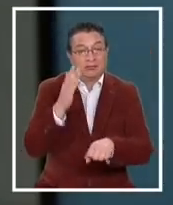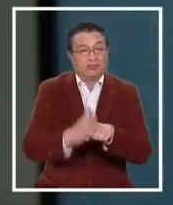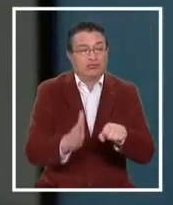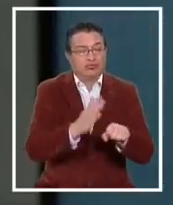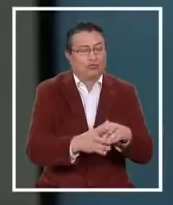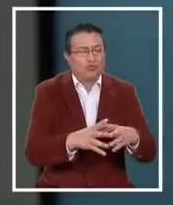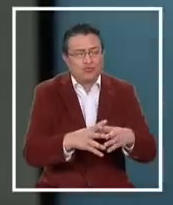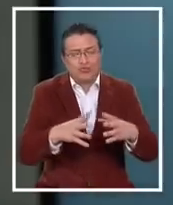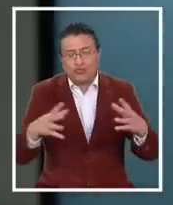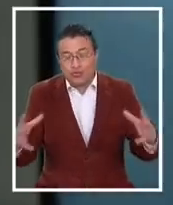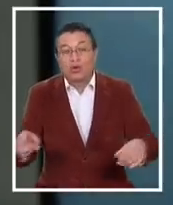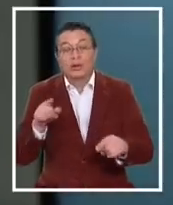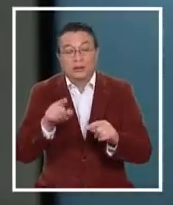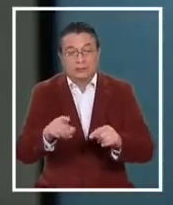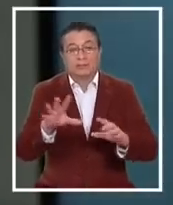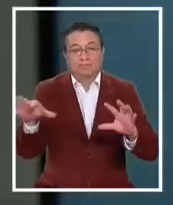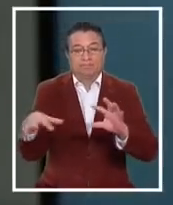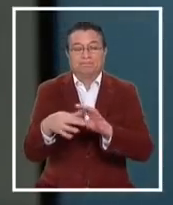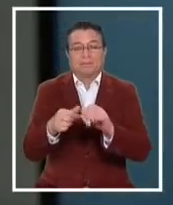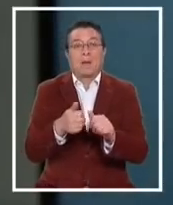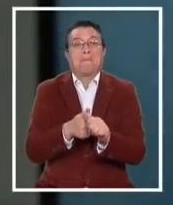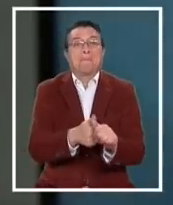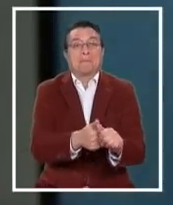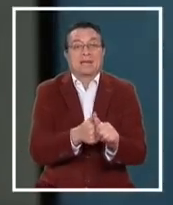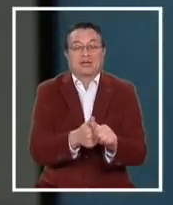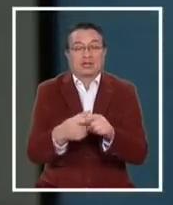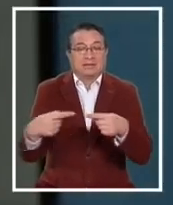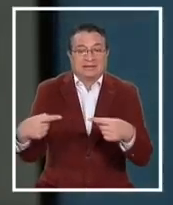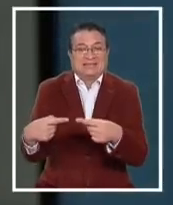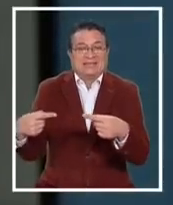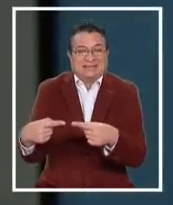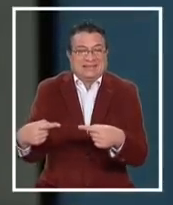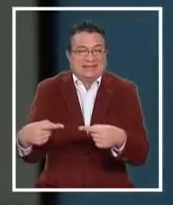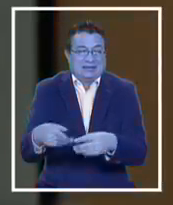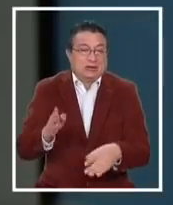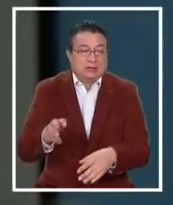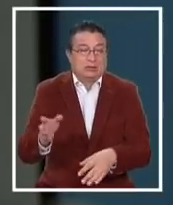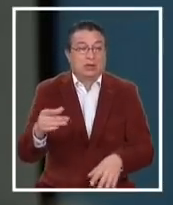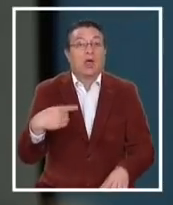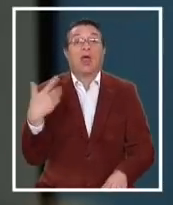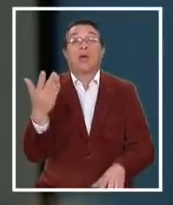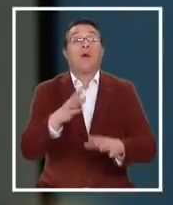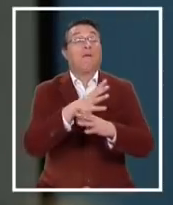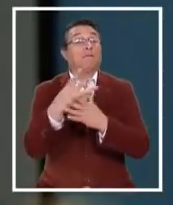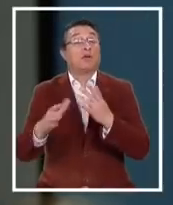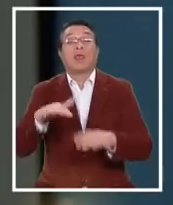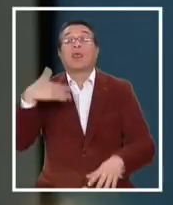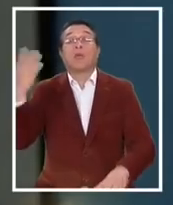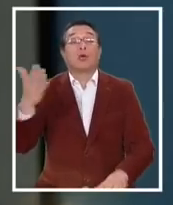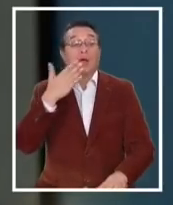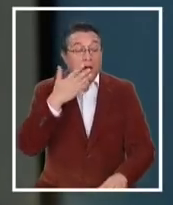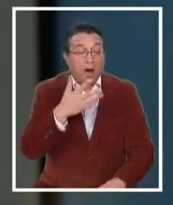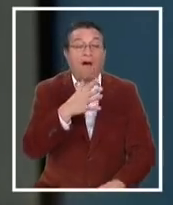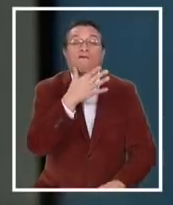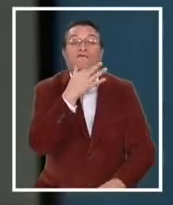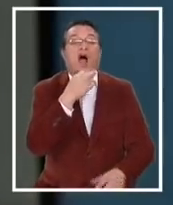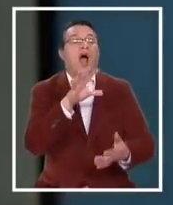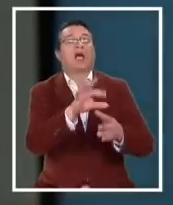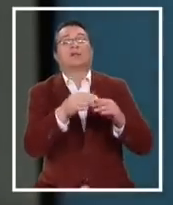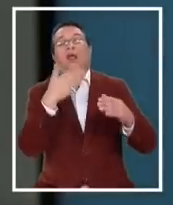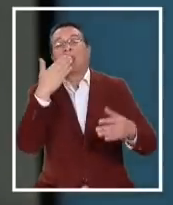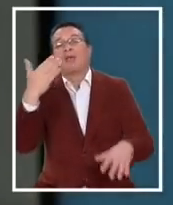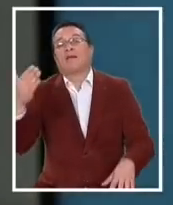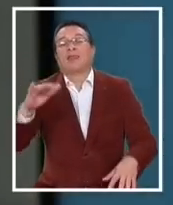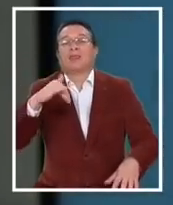¿verdad?, han sido parte de esta presión y esta tensión permanente. Yo creo que después de la guerra son todos generales. El aumento de casos no ha